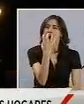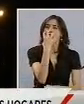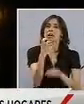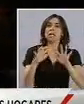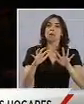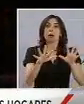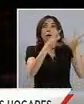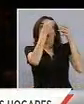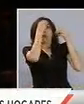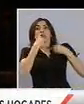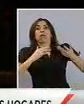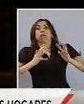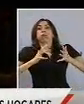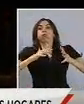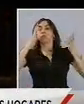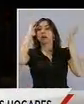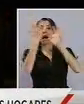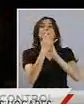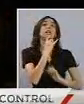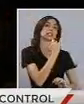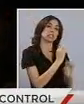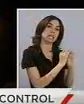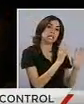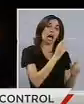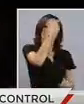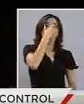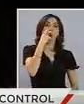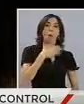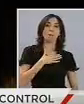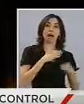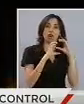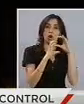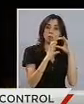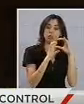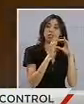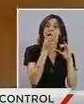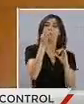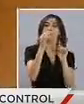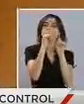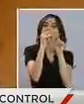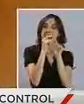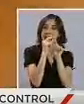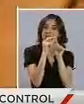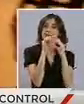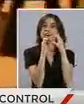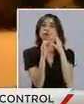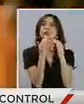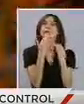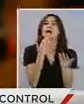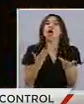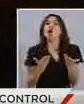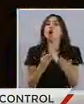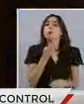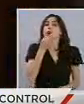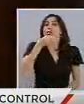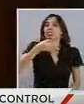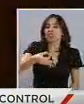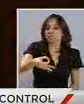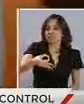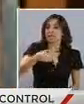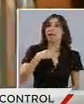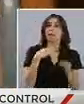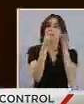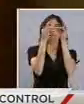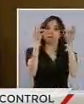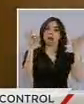te altera más, ¿no? Sí, claro, los seres humanos nos comunicamos no solamente con lo que decimos por la palabra, sino que cómo lo decimos. Yo puedo tener un